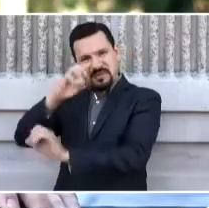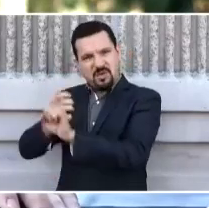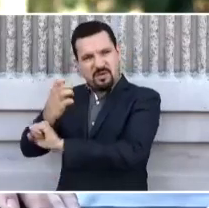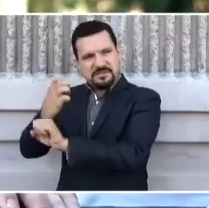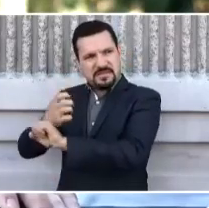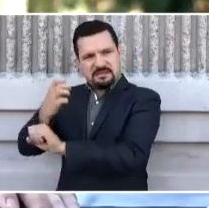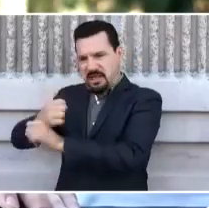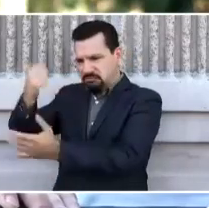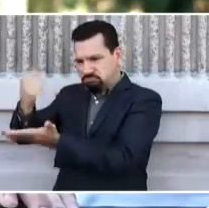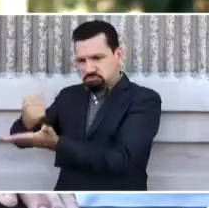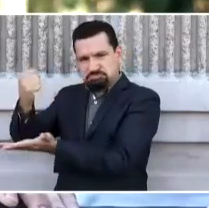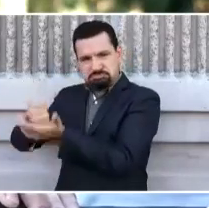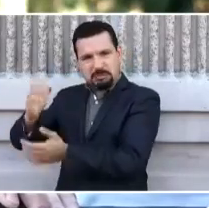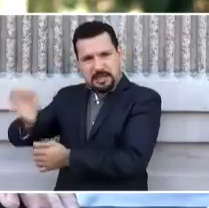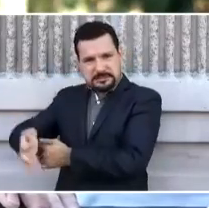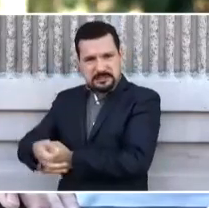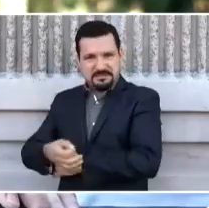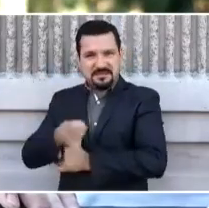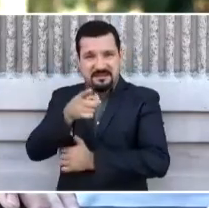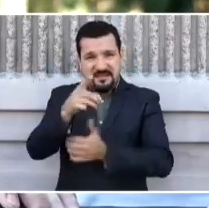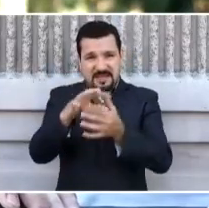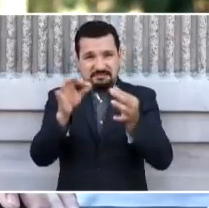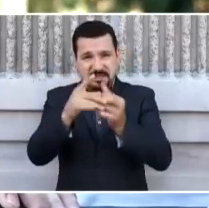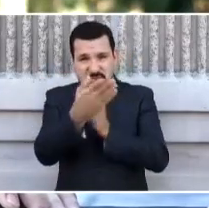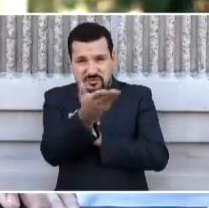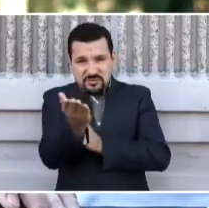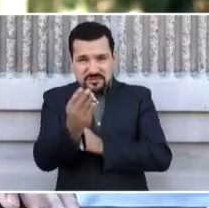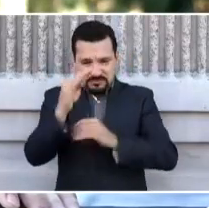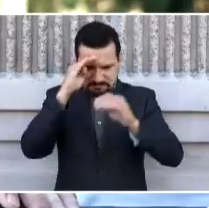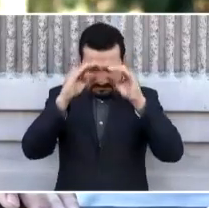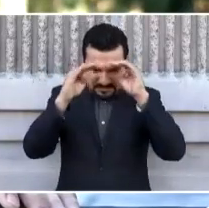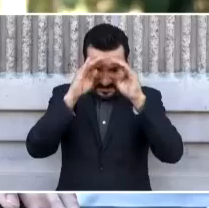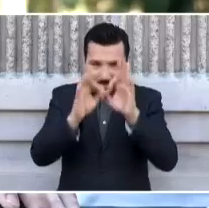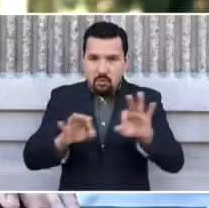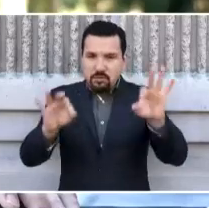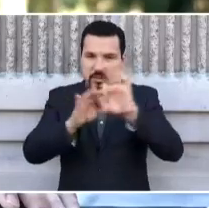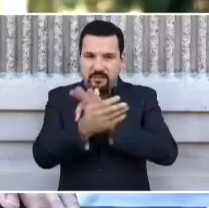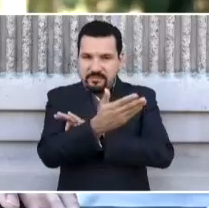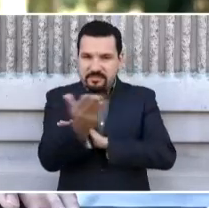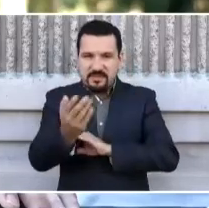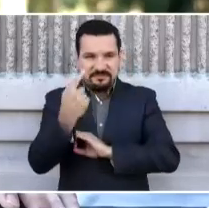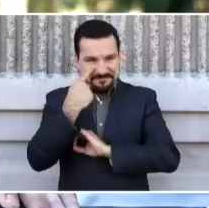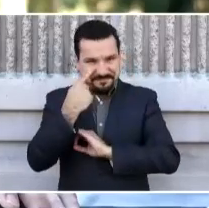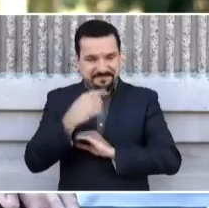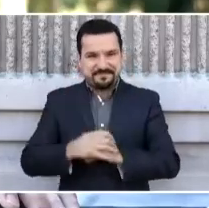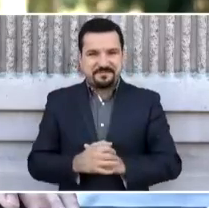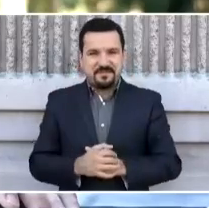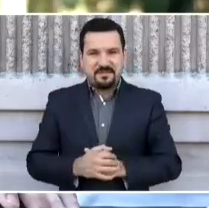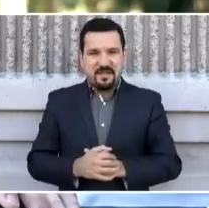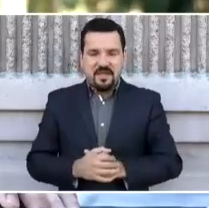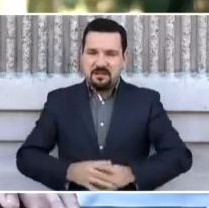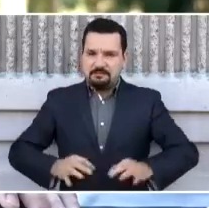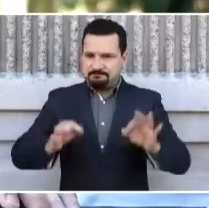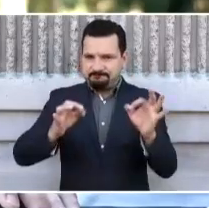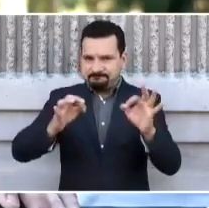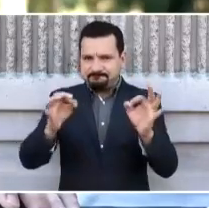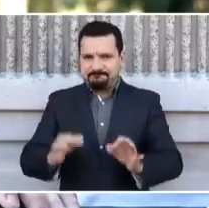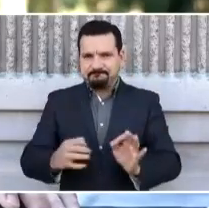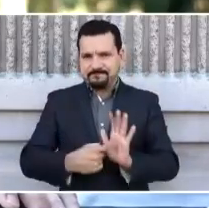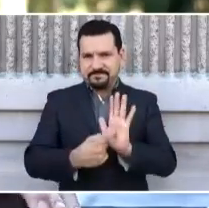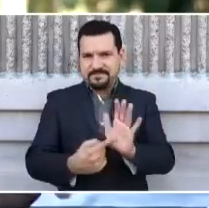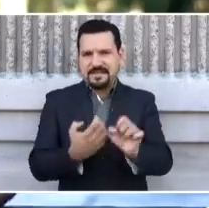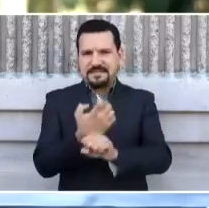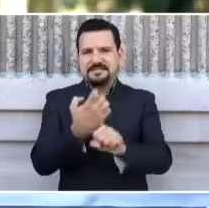dato importante y para que se tome conciencia a toda la población, de manera oficial, en